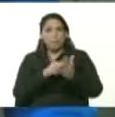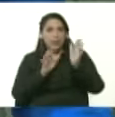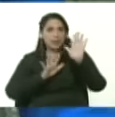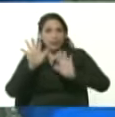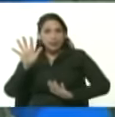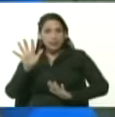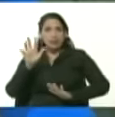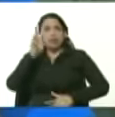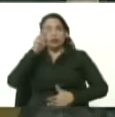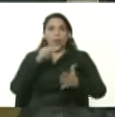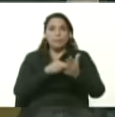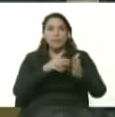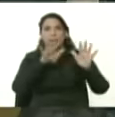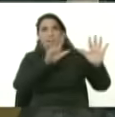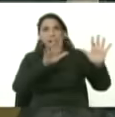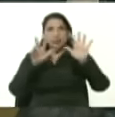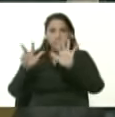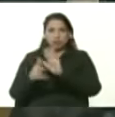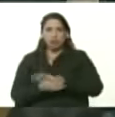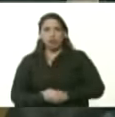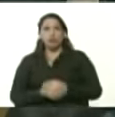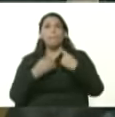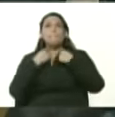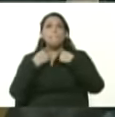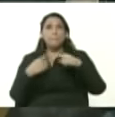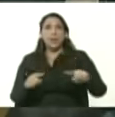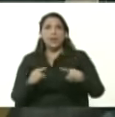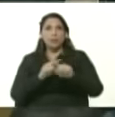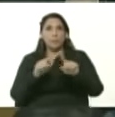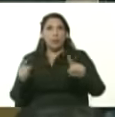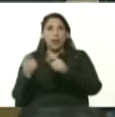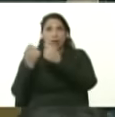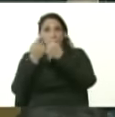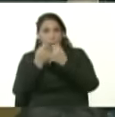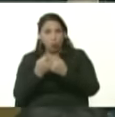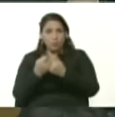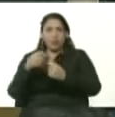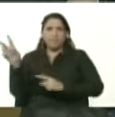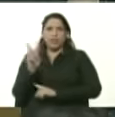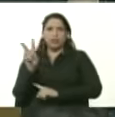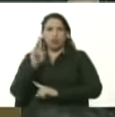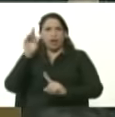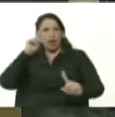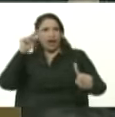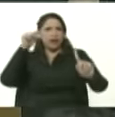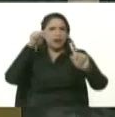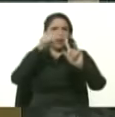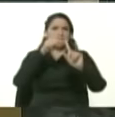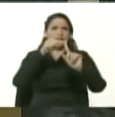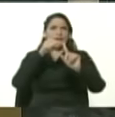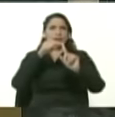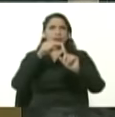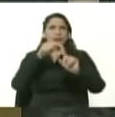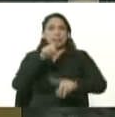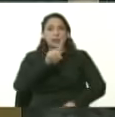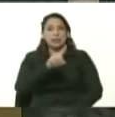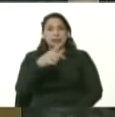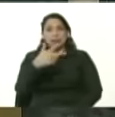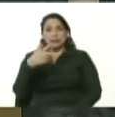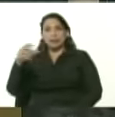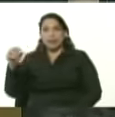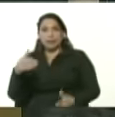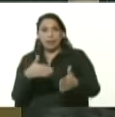y 2018, las pérdidas para la economía venezolana alcanzaron los 130